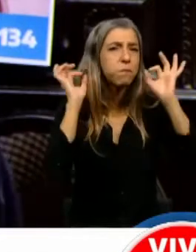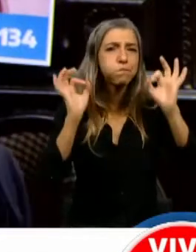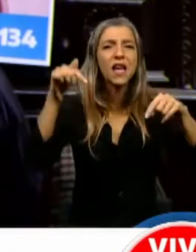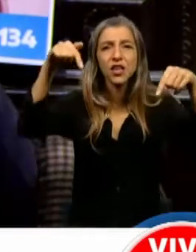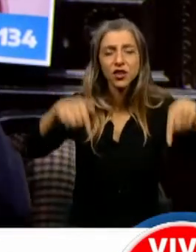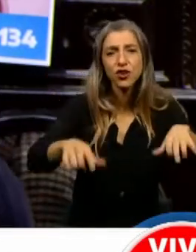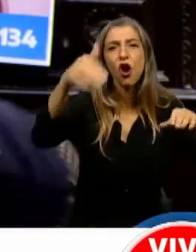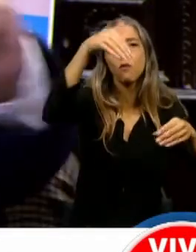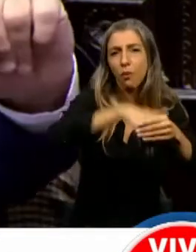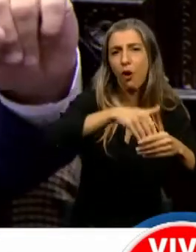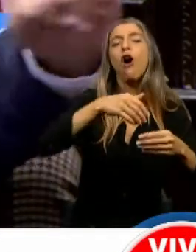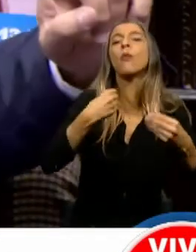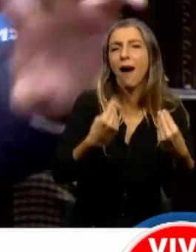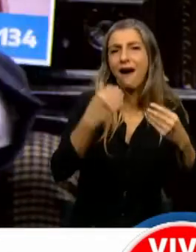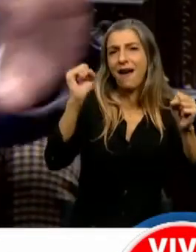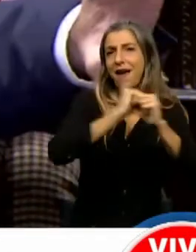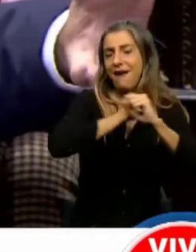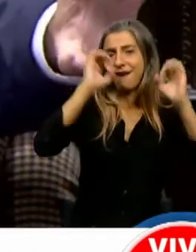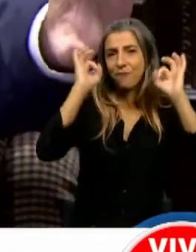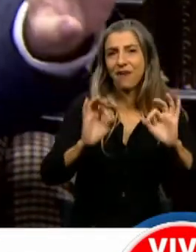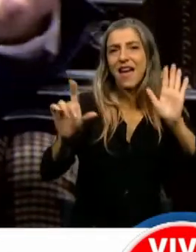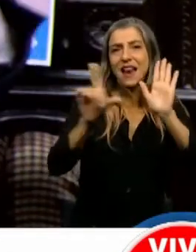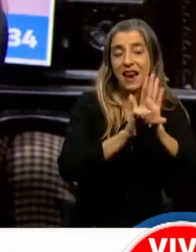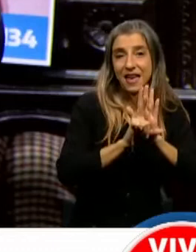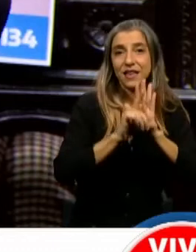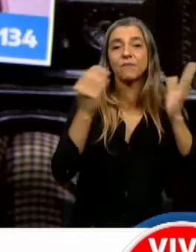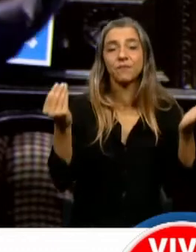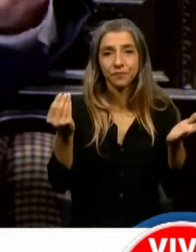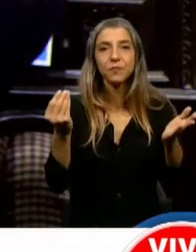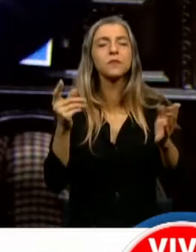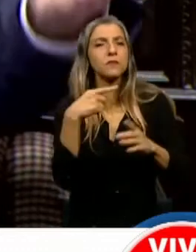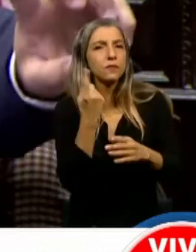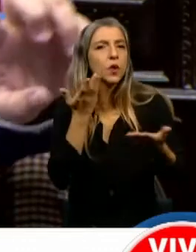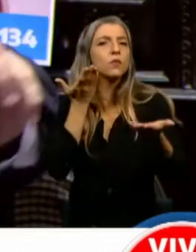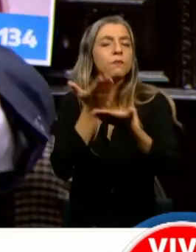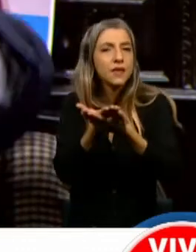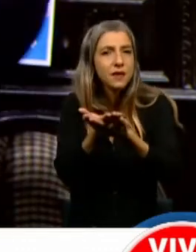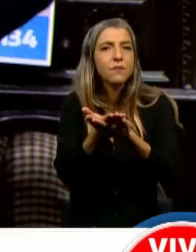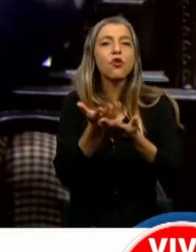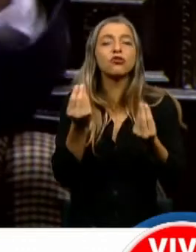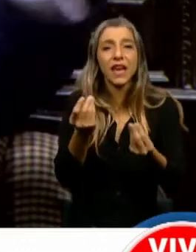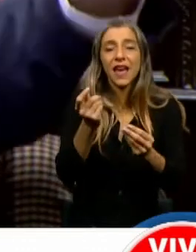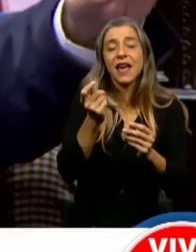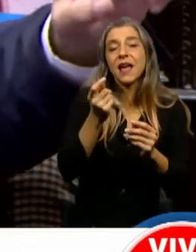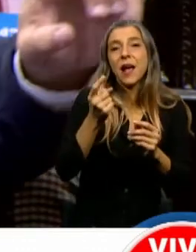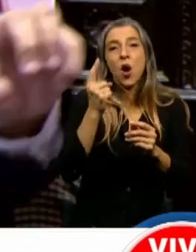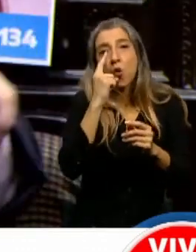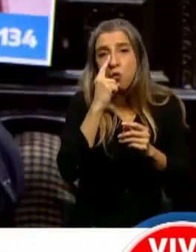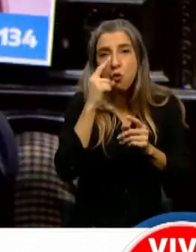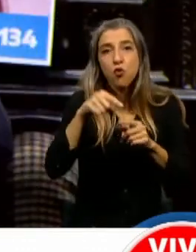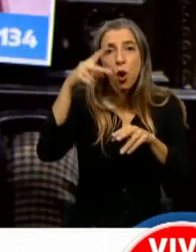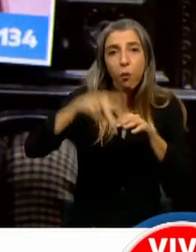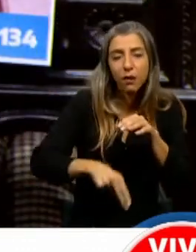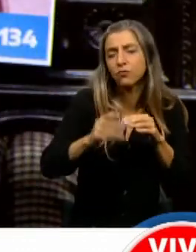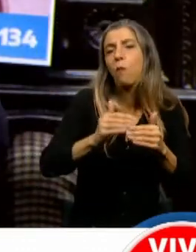ley. Los vencimientos de junio, presidente, para terminar. Pedimos, y la FIB lo pasó para agosto, para que no haya problemas.